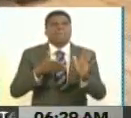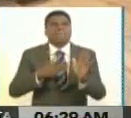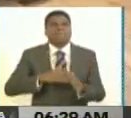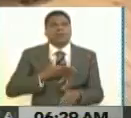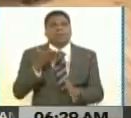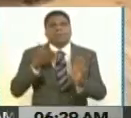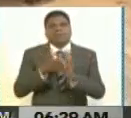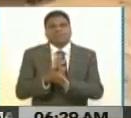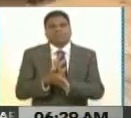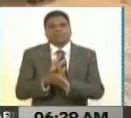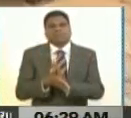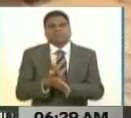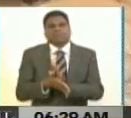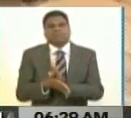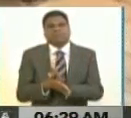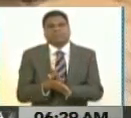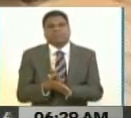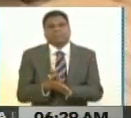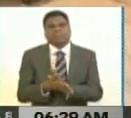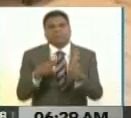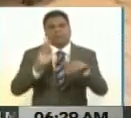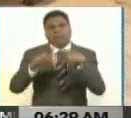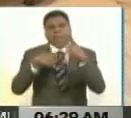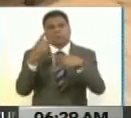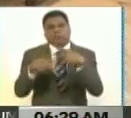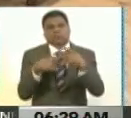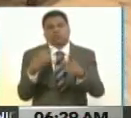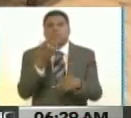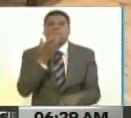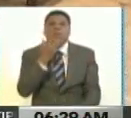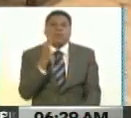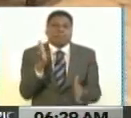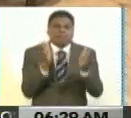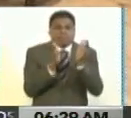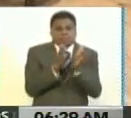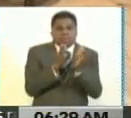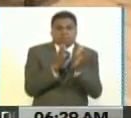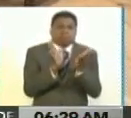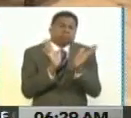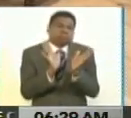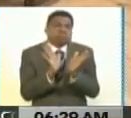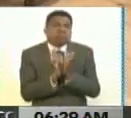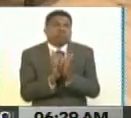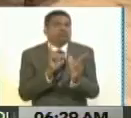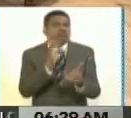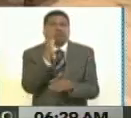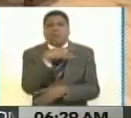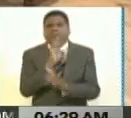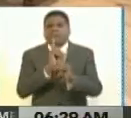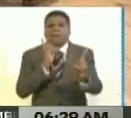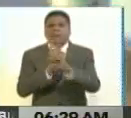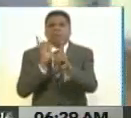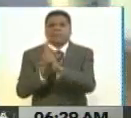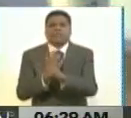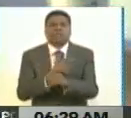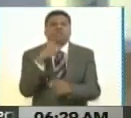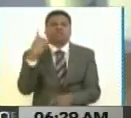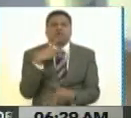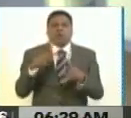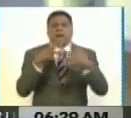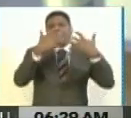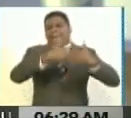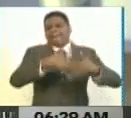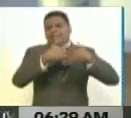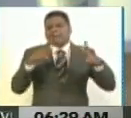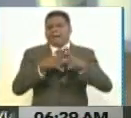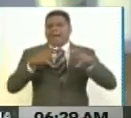a los pequeños y medianos productores. No serían competitivos, porque si de repente solamente el pez grande es el que puede llevar